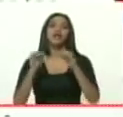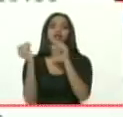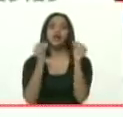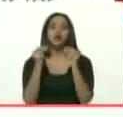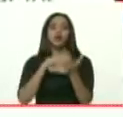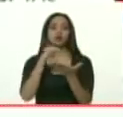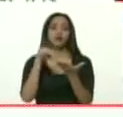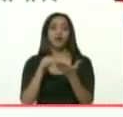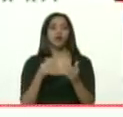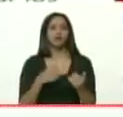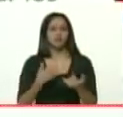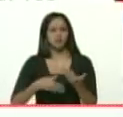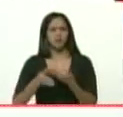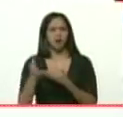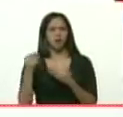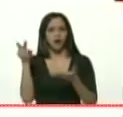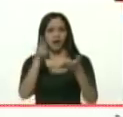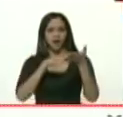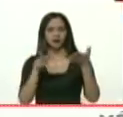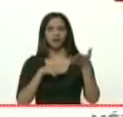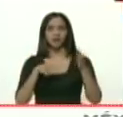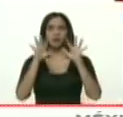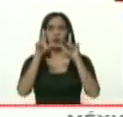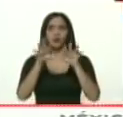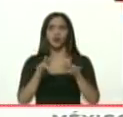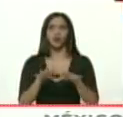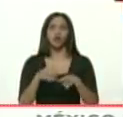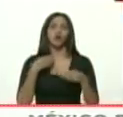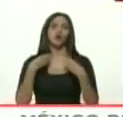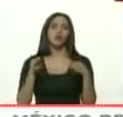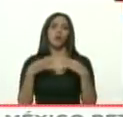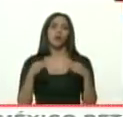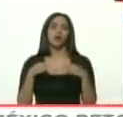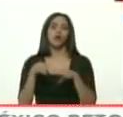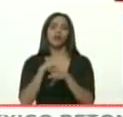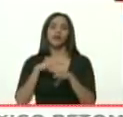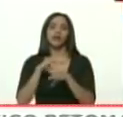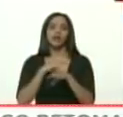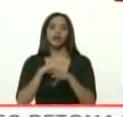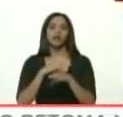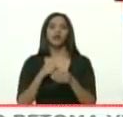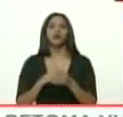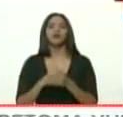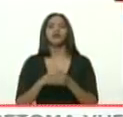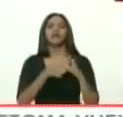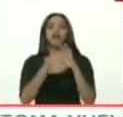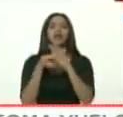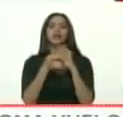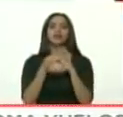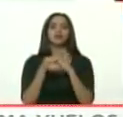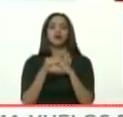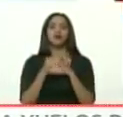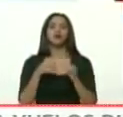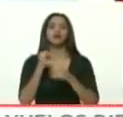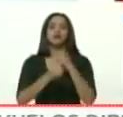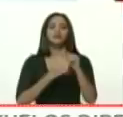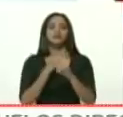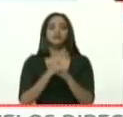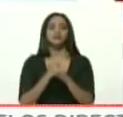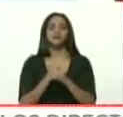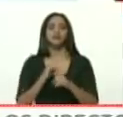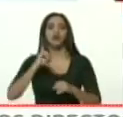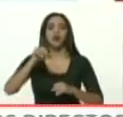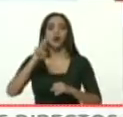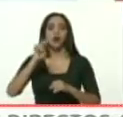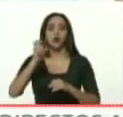A continuación vamos a dar lectura a este comunicado que lo publicó el ministro de Relaciones Exteriores, Jorge Arreaza Monserrat.